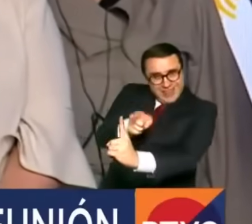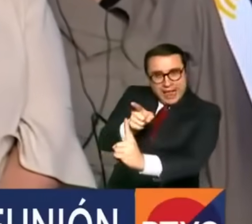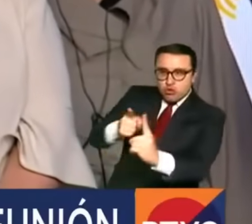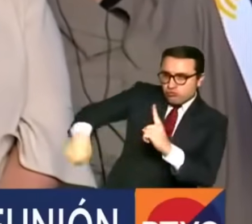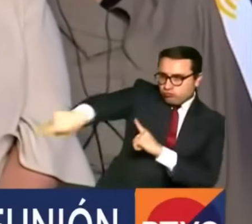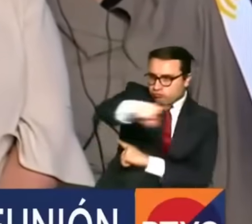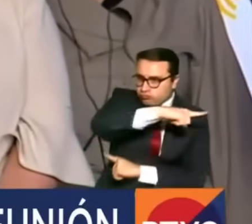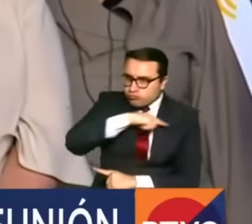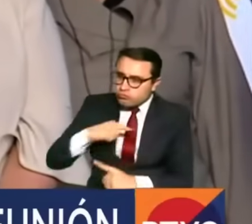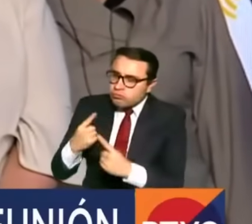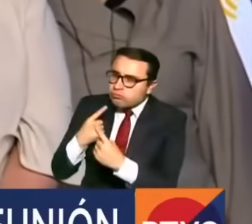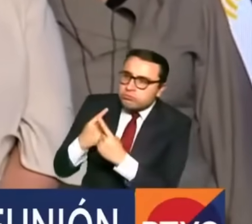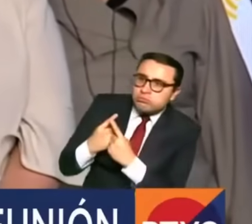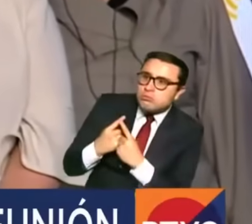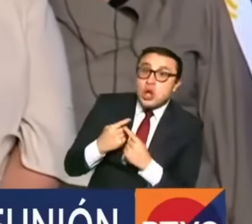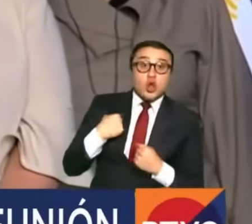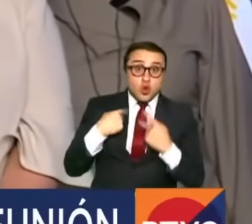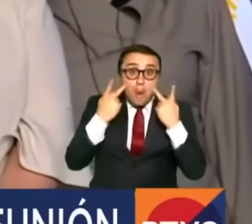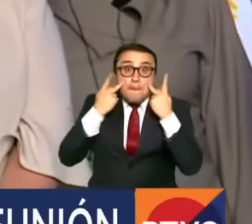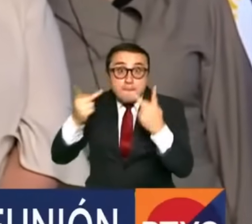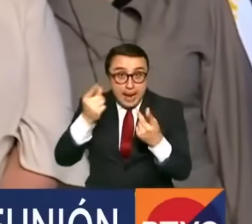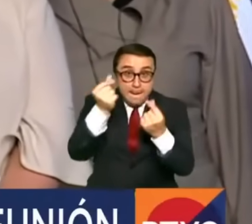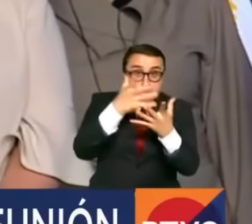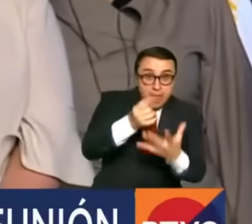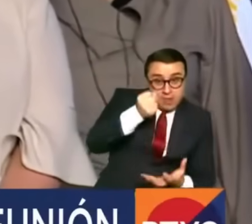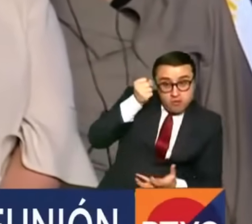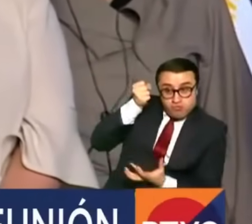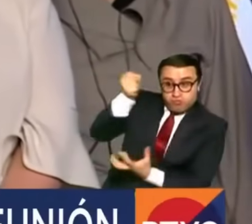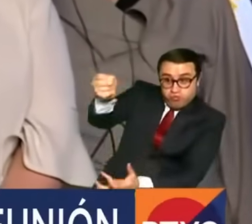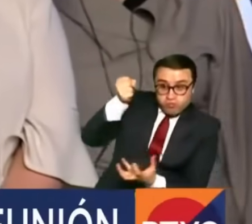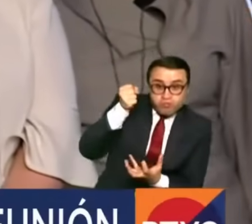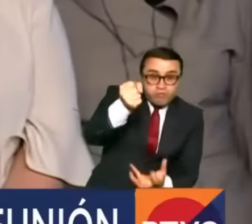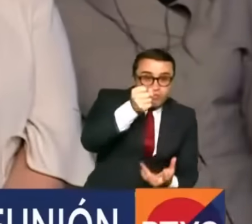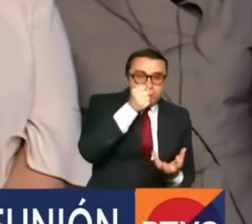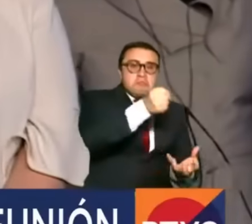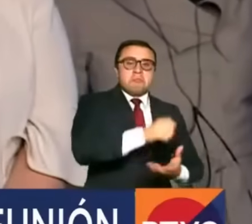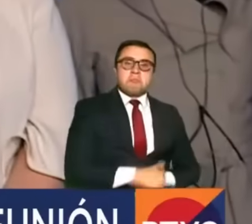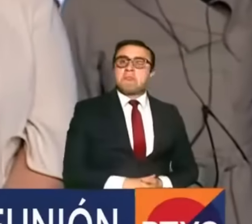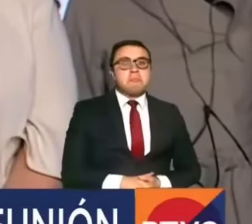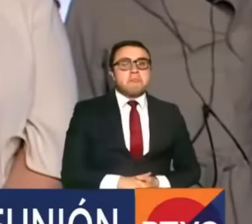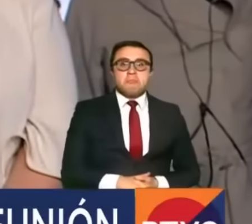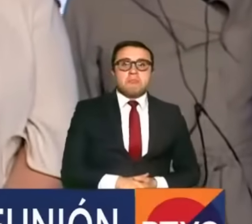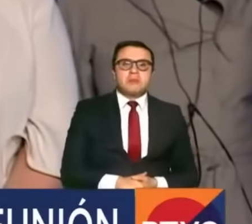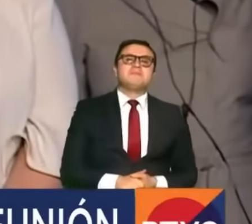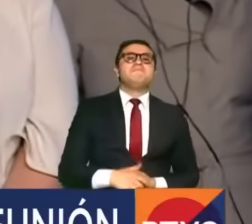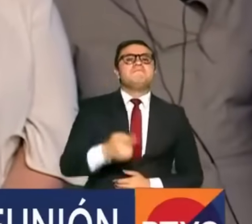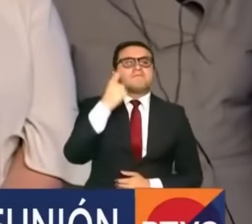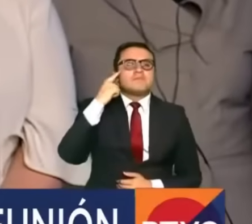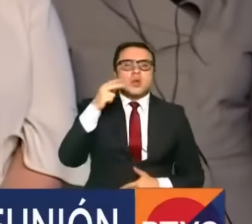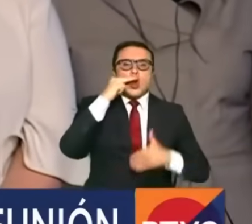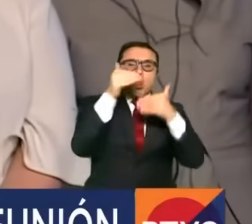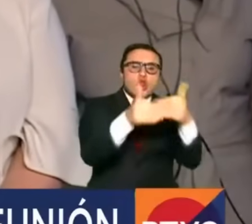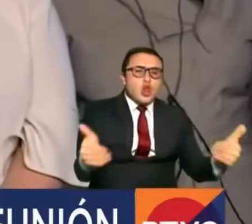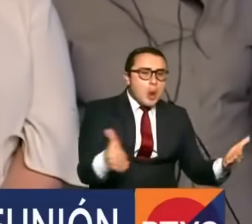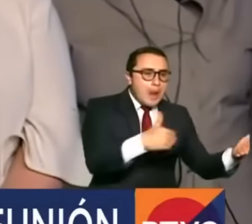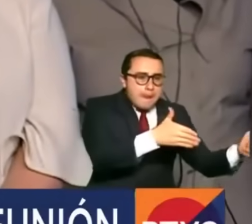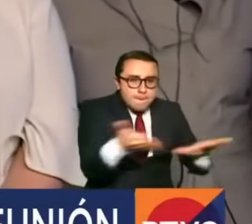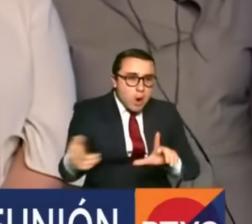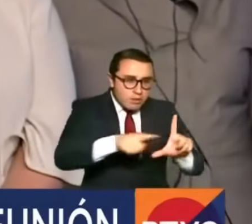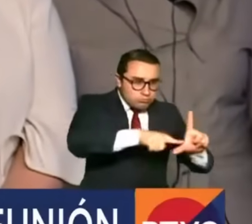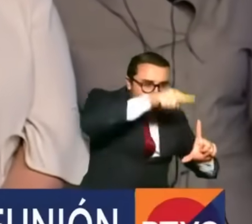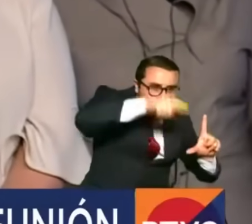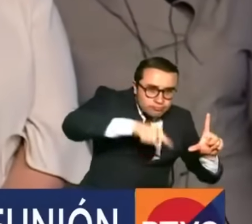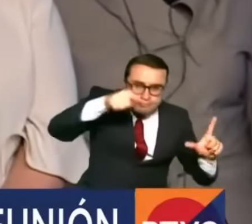Yo no veo esa inversión. Todos los indicadores de mortalidad infantil, de mortalidad materna, de